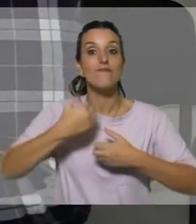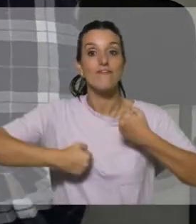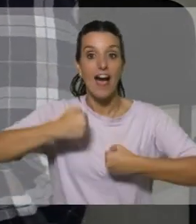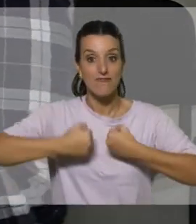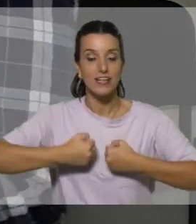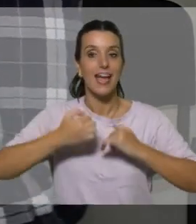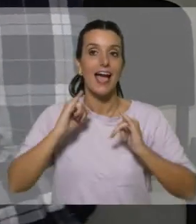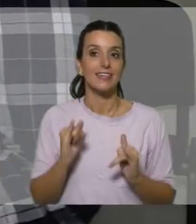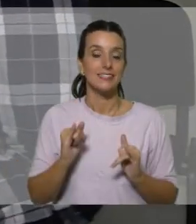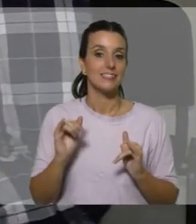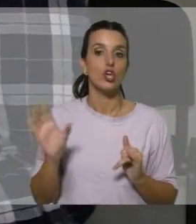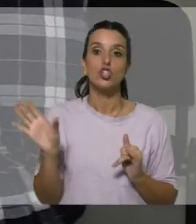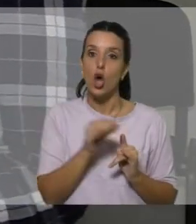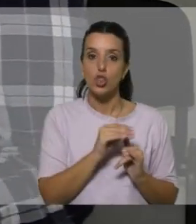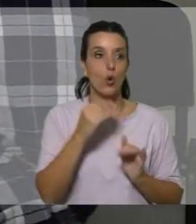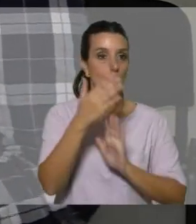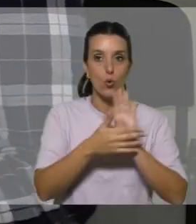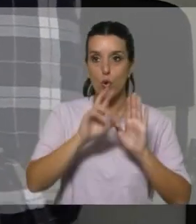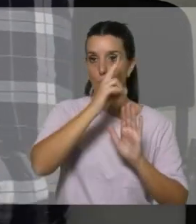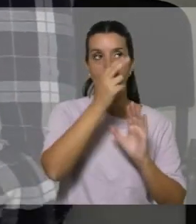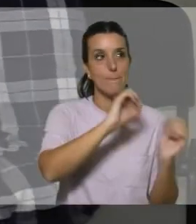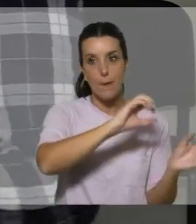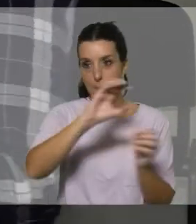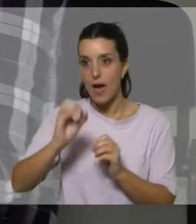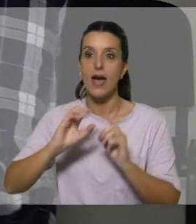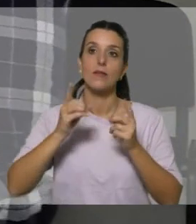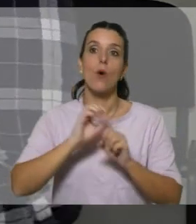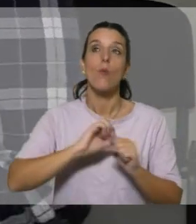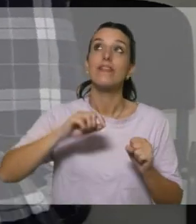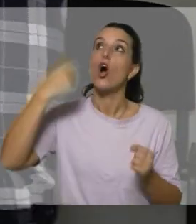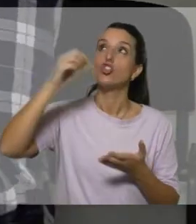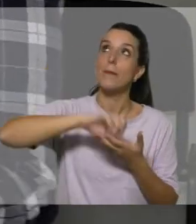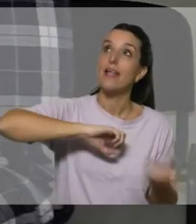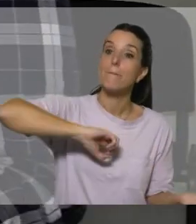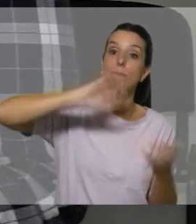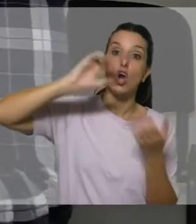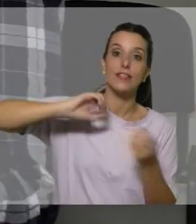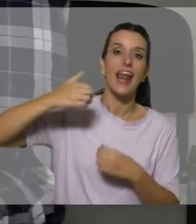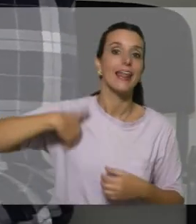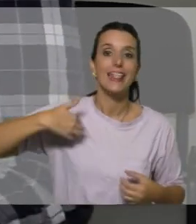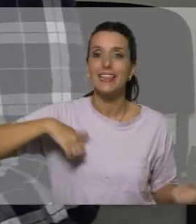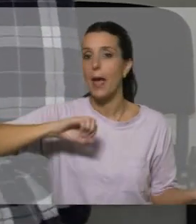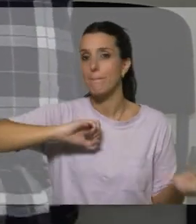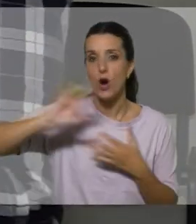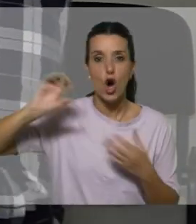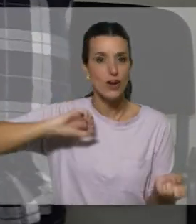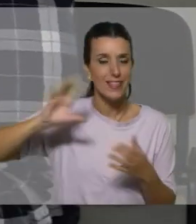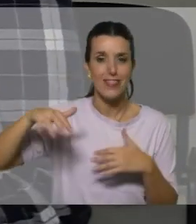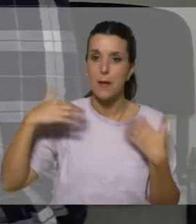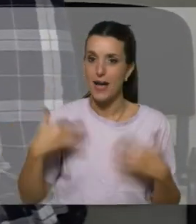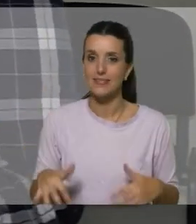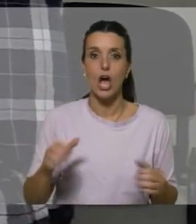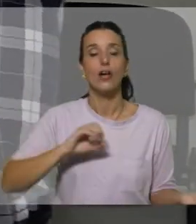bien estamos todo mercado local que tenemos abastecido, también nos permite salir, ¿no? Exportamos mucho a Argentina, estamos siendo reconocidos en Argentina,